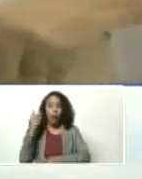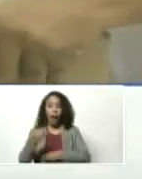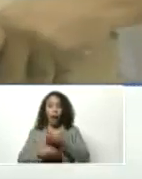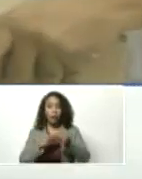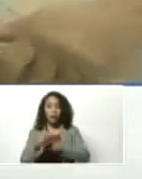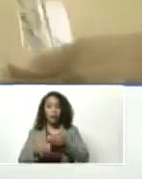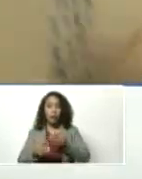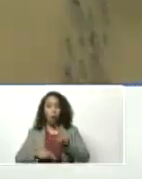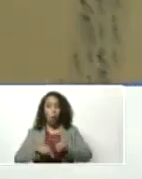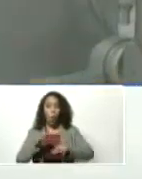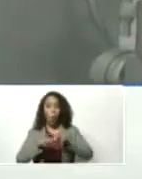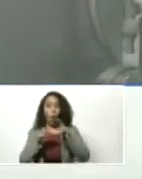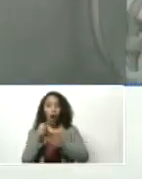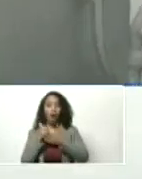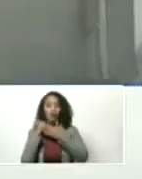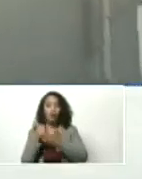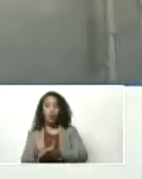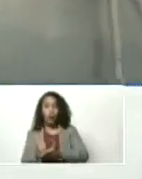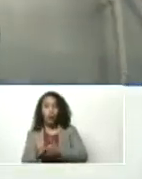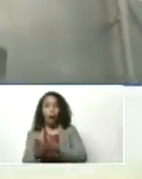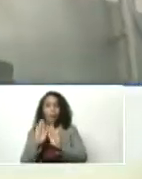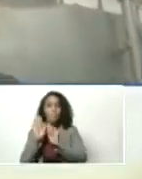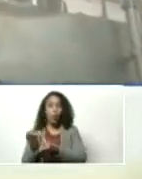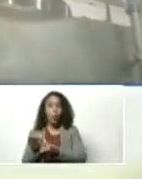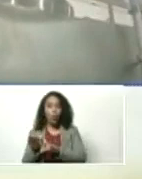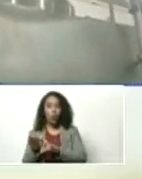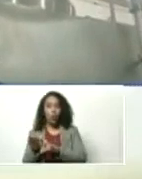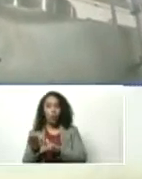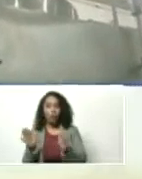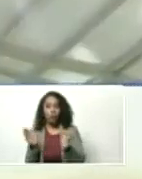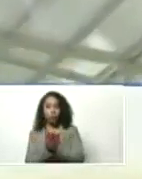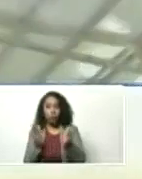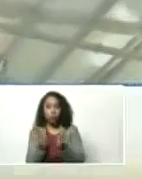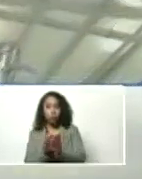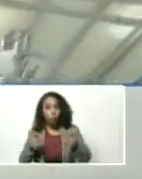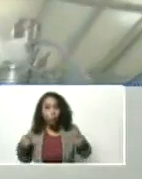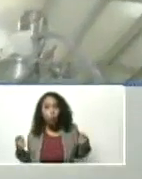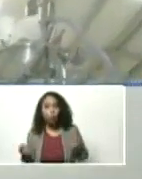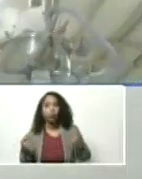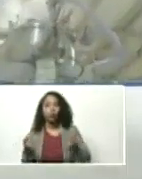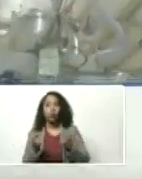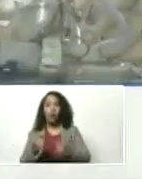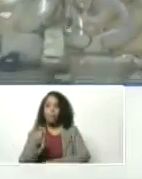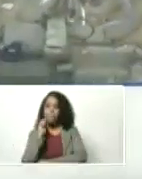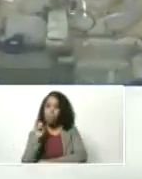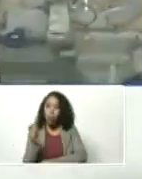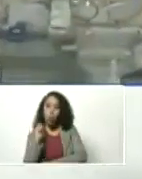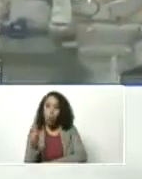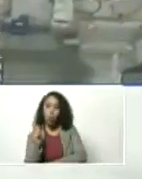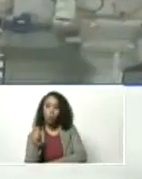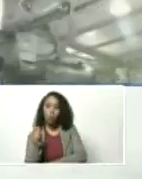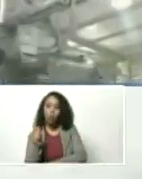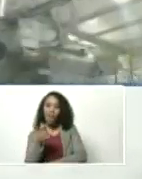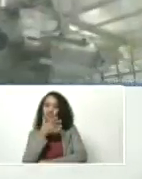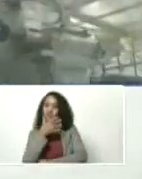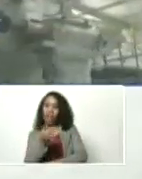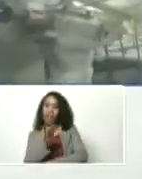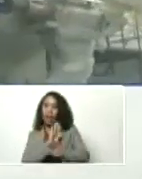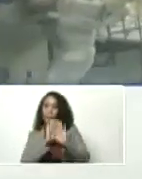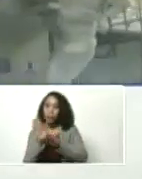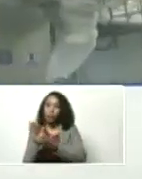construir. Ayudar, apoyar, incentivar, financiar,